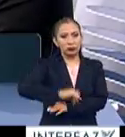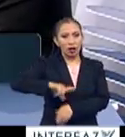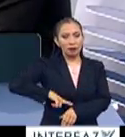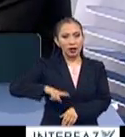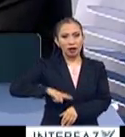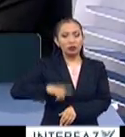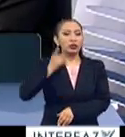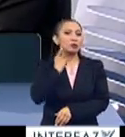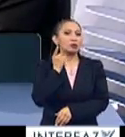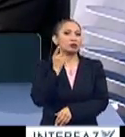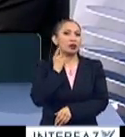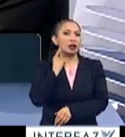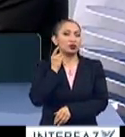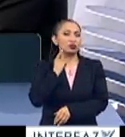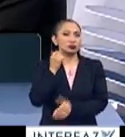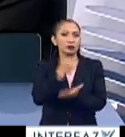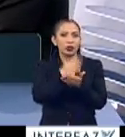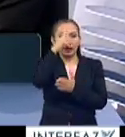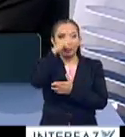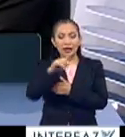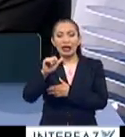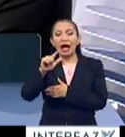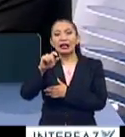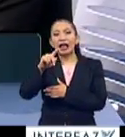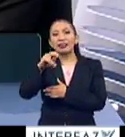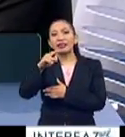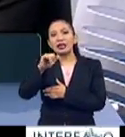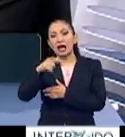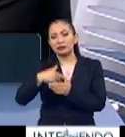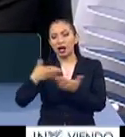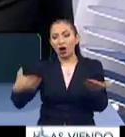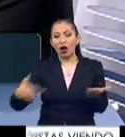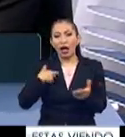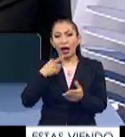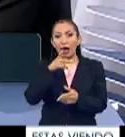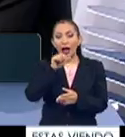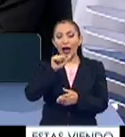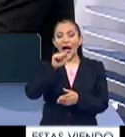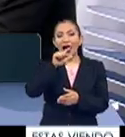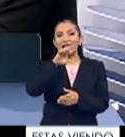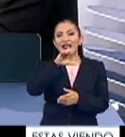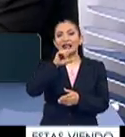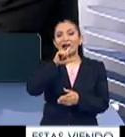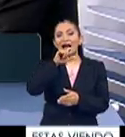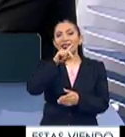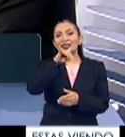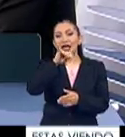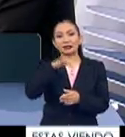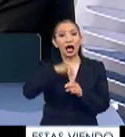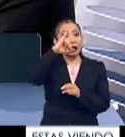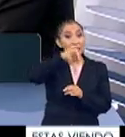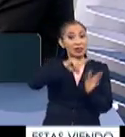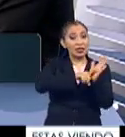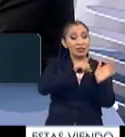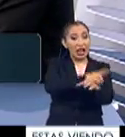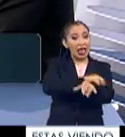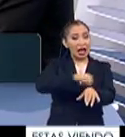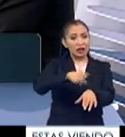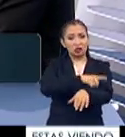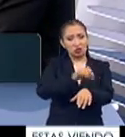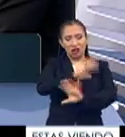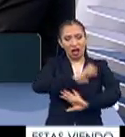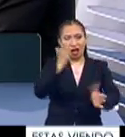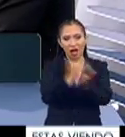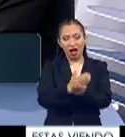al Congreso de la Ciudad de México y Alcaldía. Ahora va a aparecer ya esa palabra, Alcaldía, ya no jefes delegacionales. Así es, y